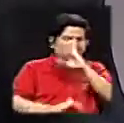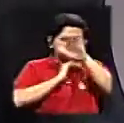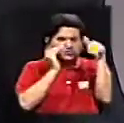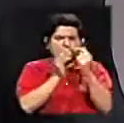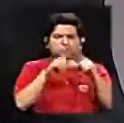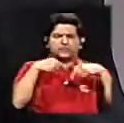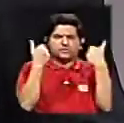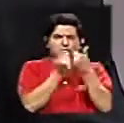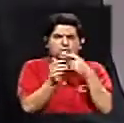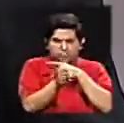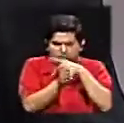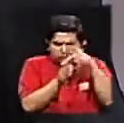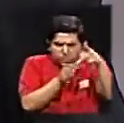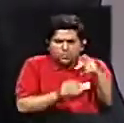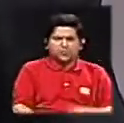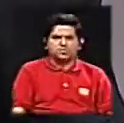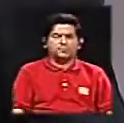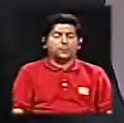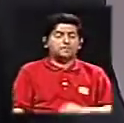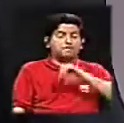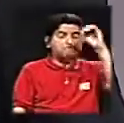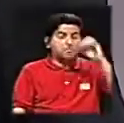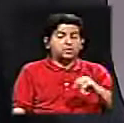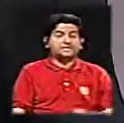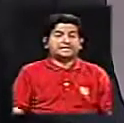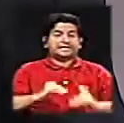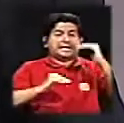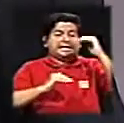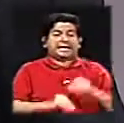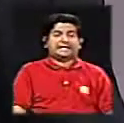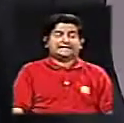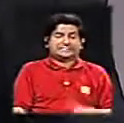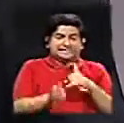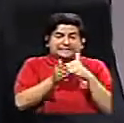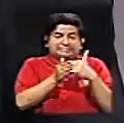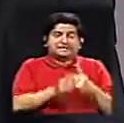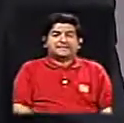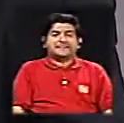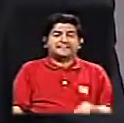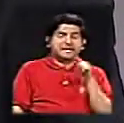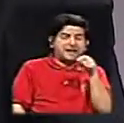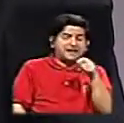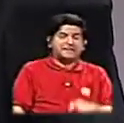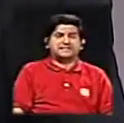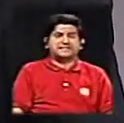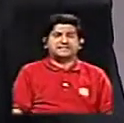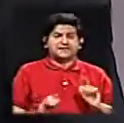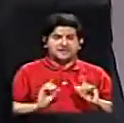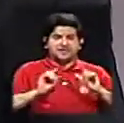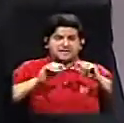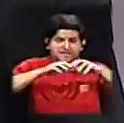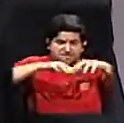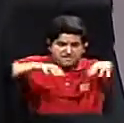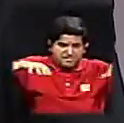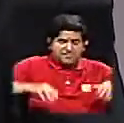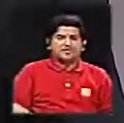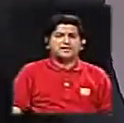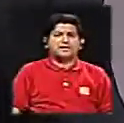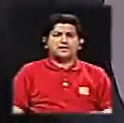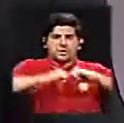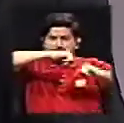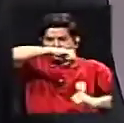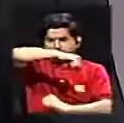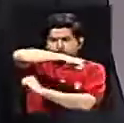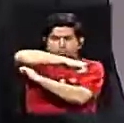grupo profesional por la alta probabilidad de inestabilidad en el relleno donde se sustenta el puente Bailey en el carril derecho, en la